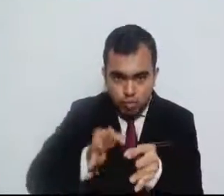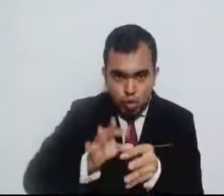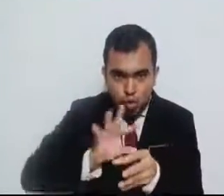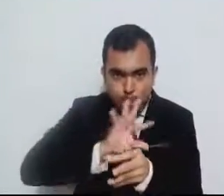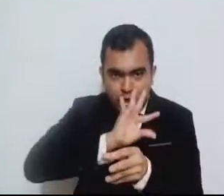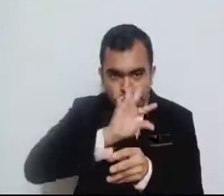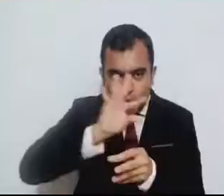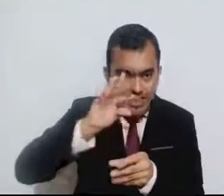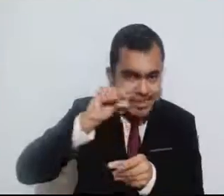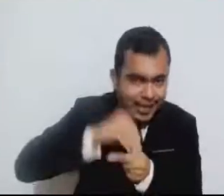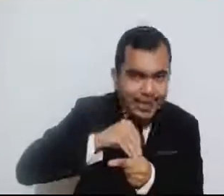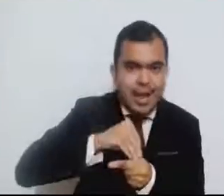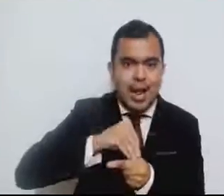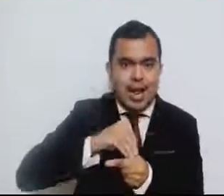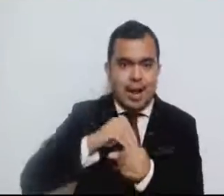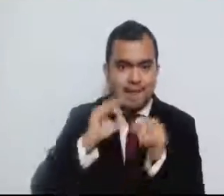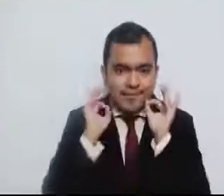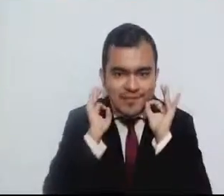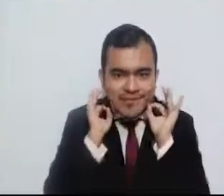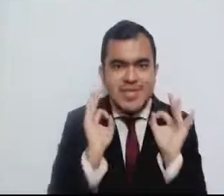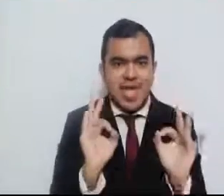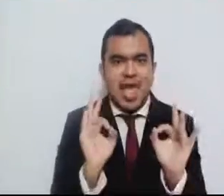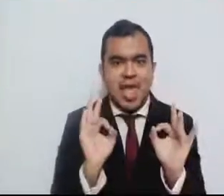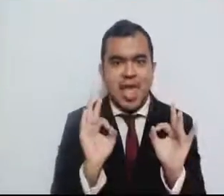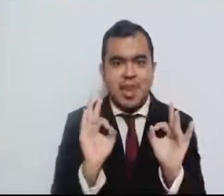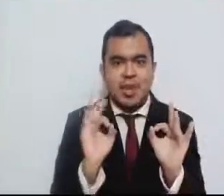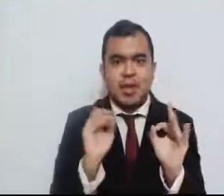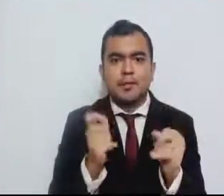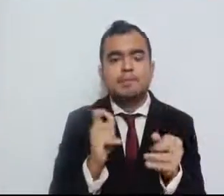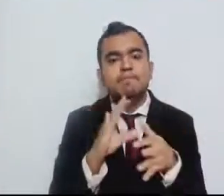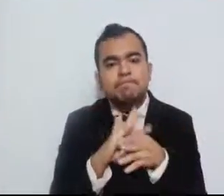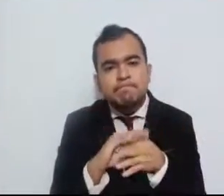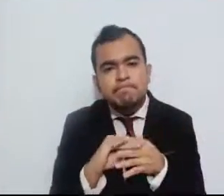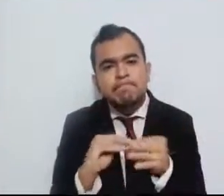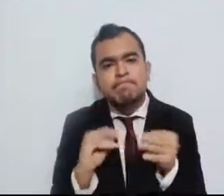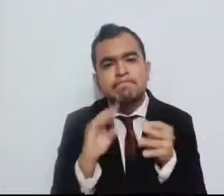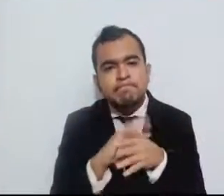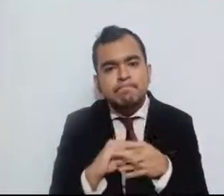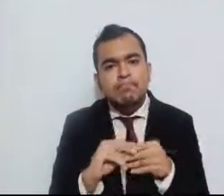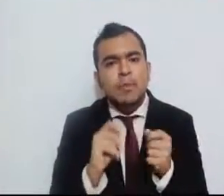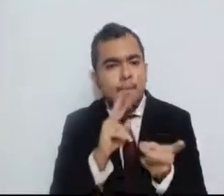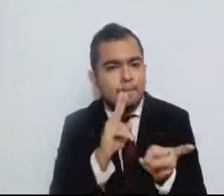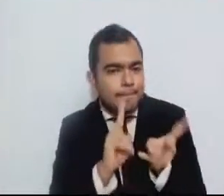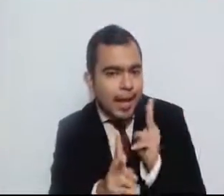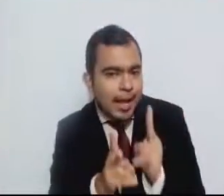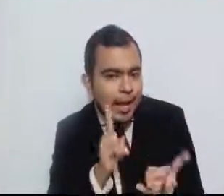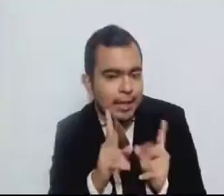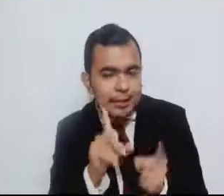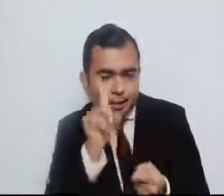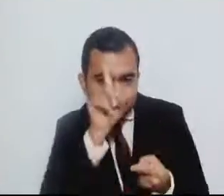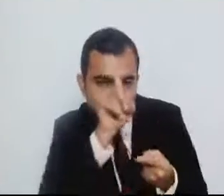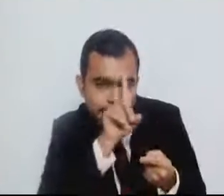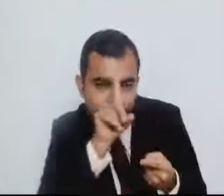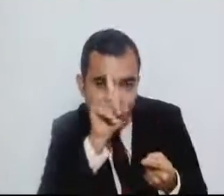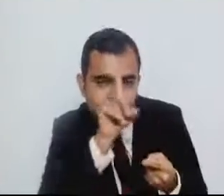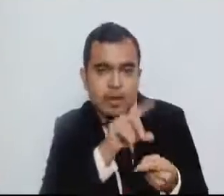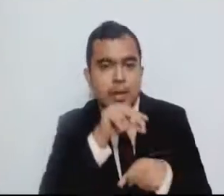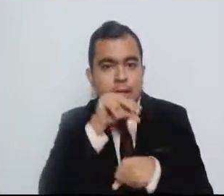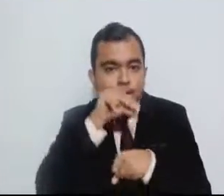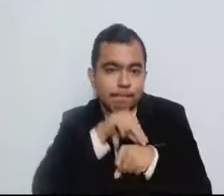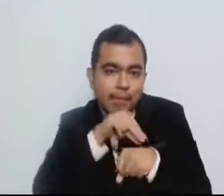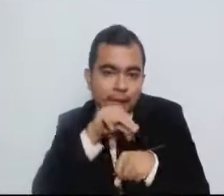atención en la que se basa en plática, en la que se basa en la atención médica, se